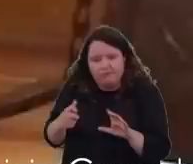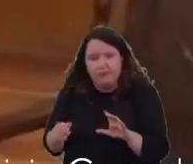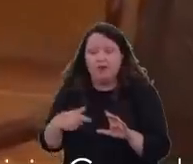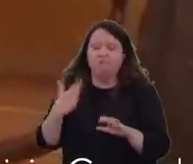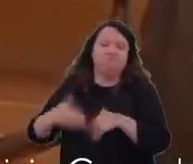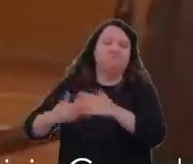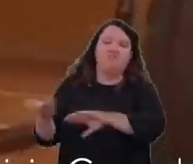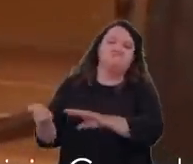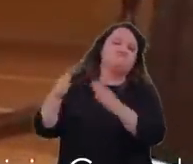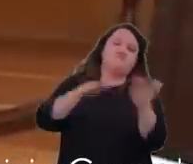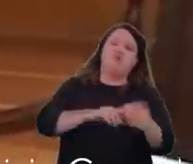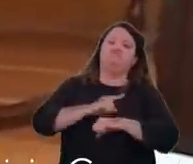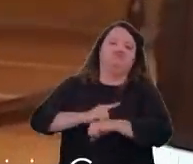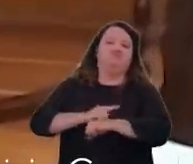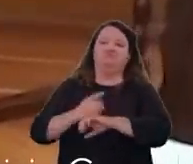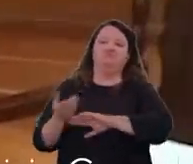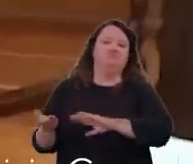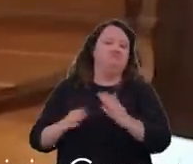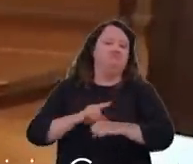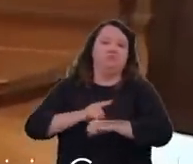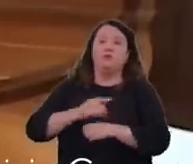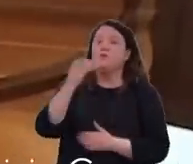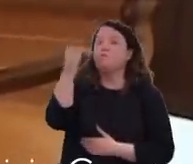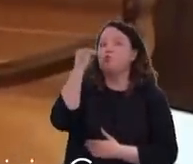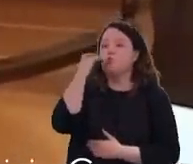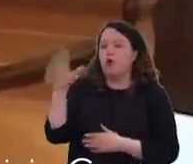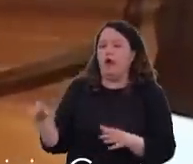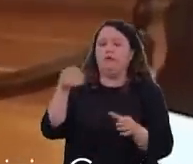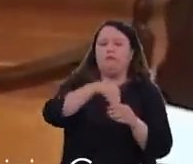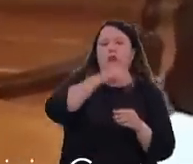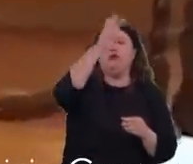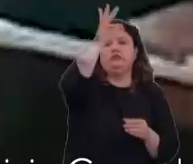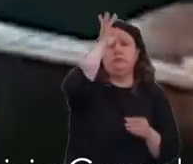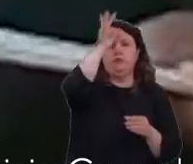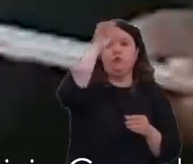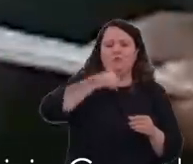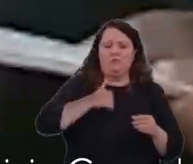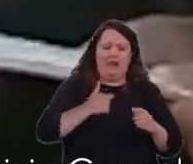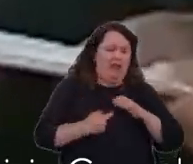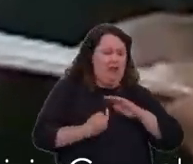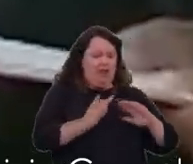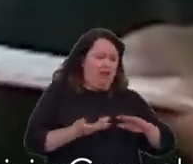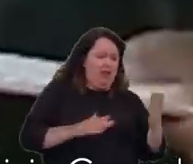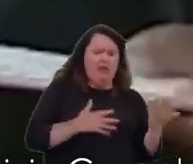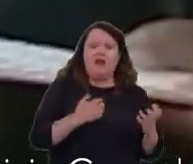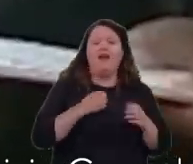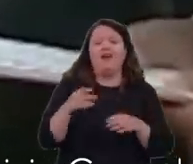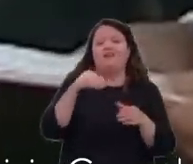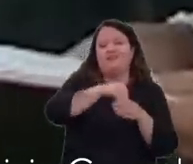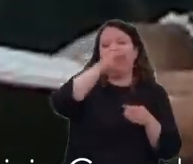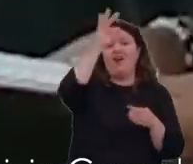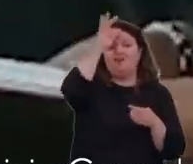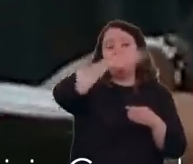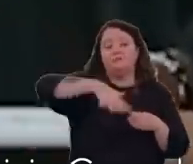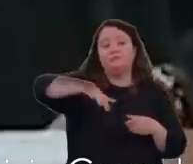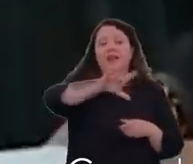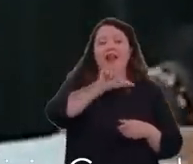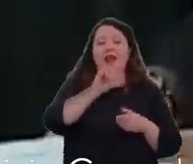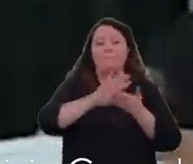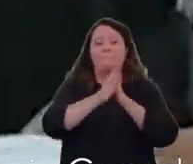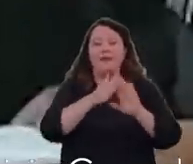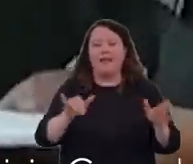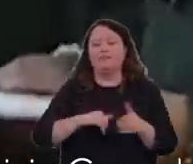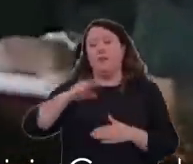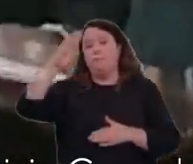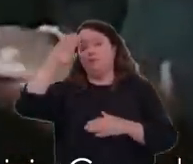provocó la muerte inmediata. La mujer fue internada en un hospital porque intentó quitarse la vida. Hasta la clínica La Paz llegaron uniformados de la